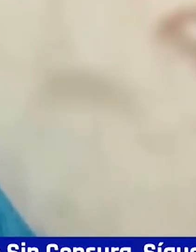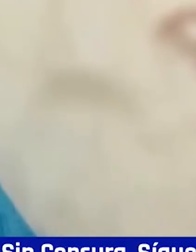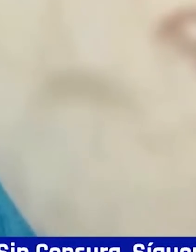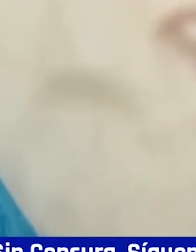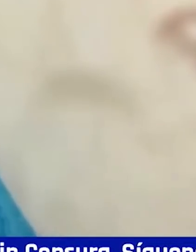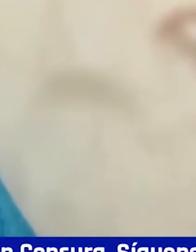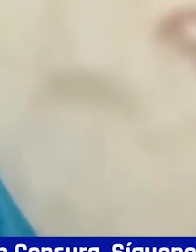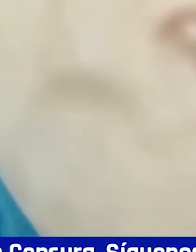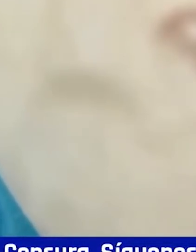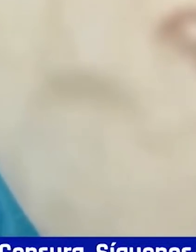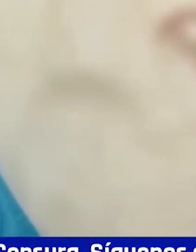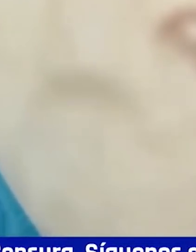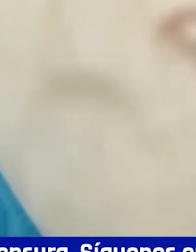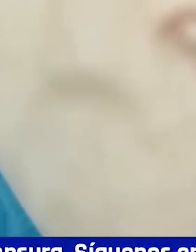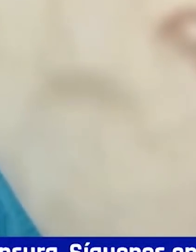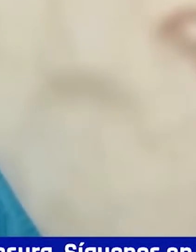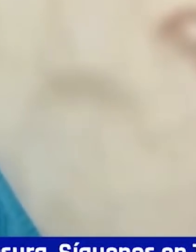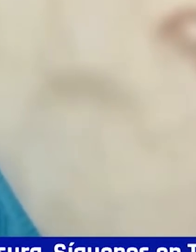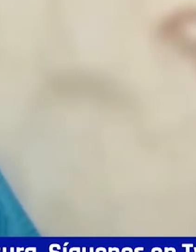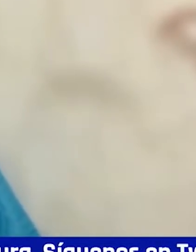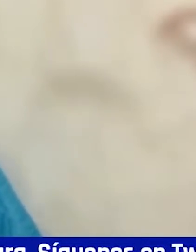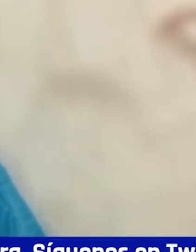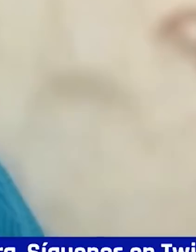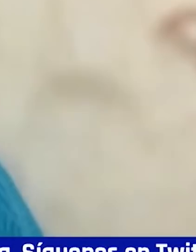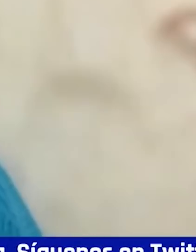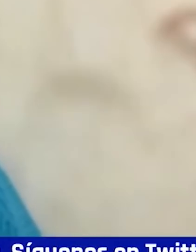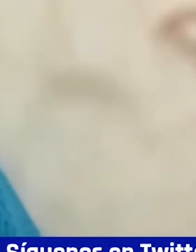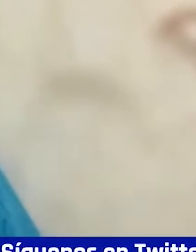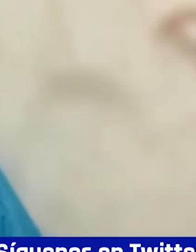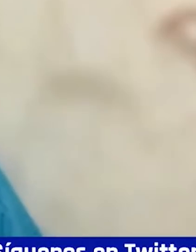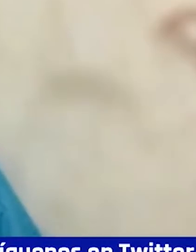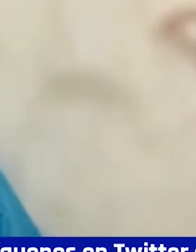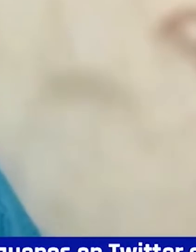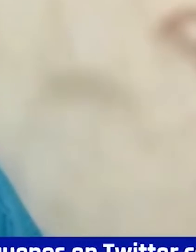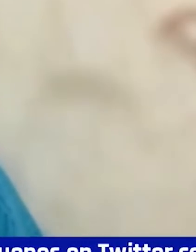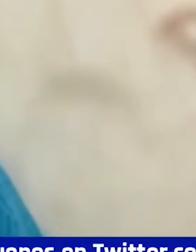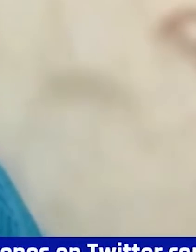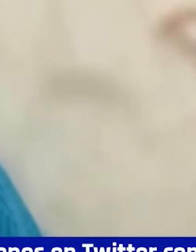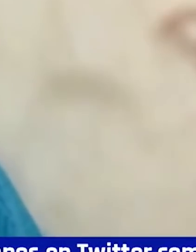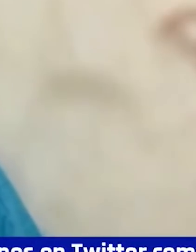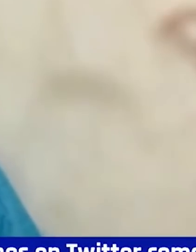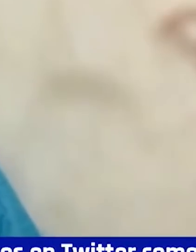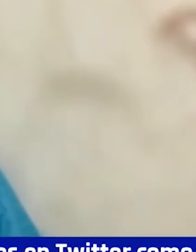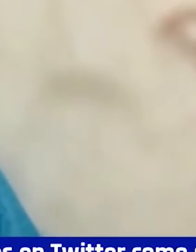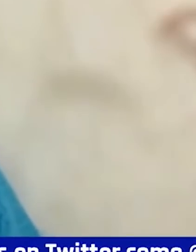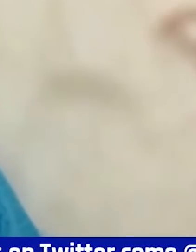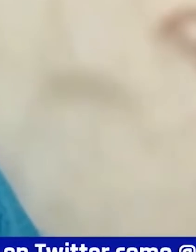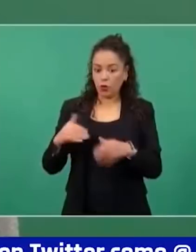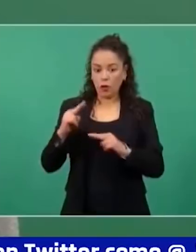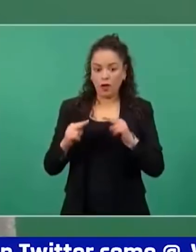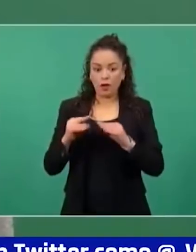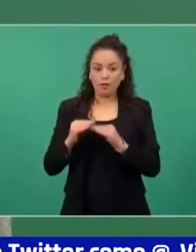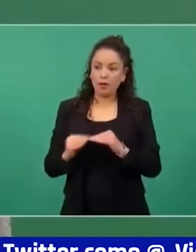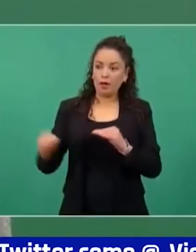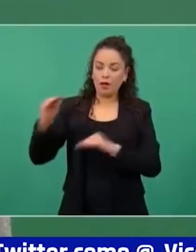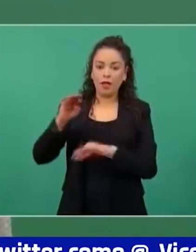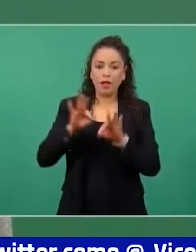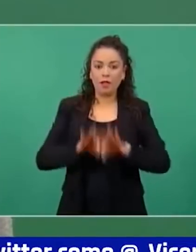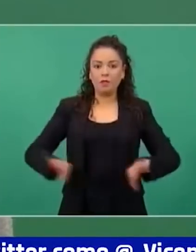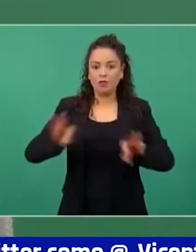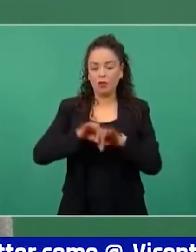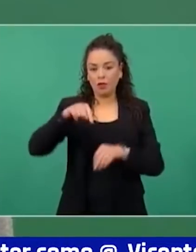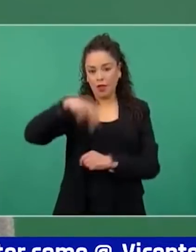de decisiones se puedan tomar y que aunque se tienen que discutir, al final salen. Cosa contraria que hubiera sido si hubiéramos tenido o si